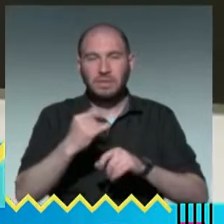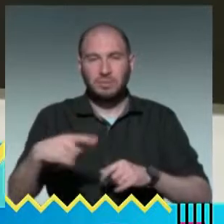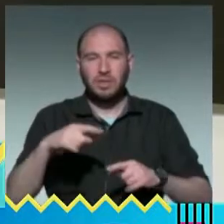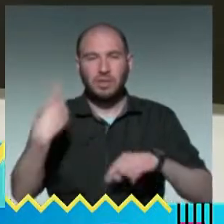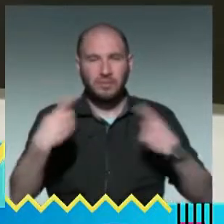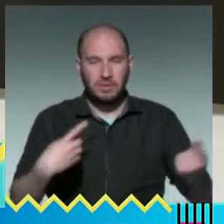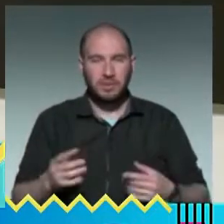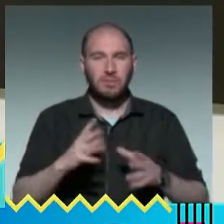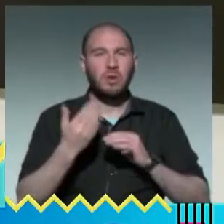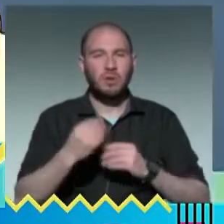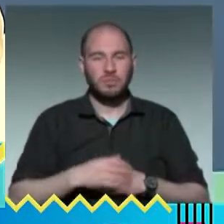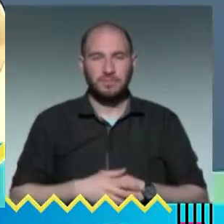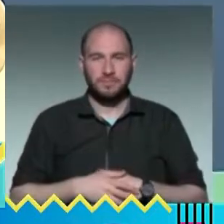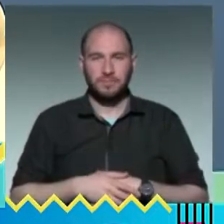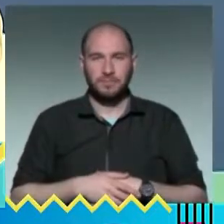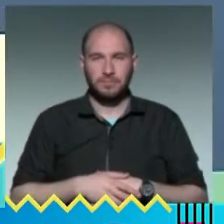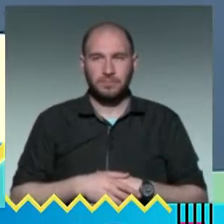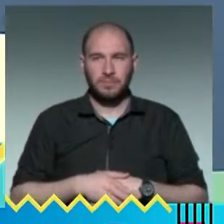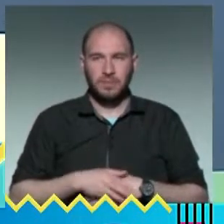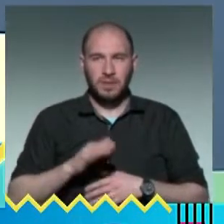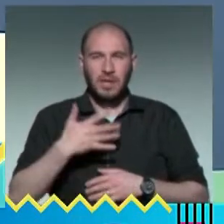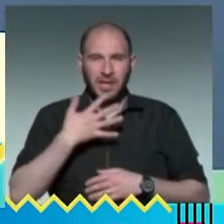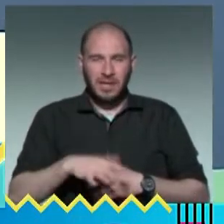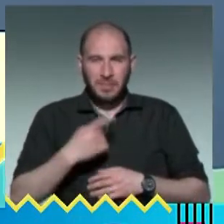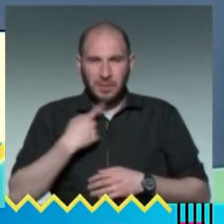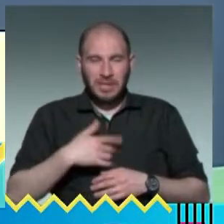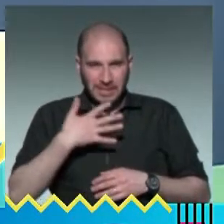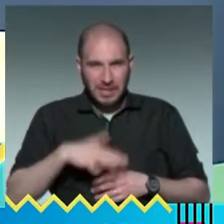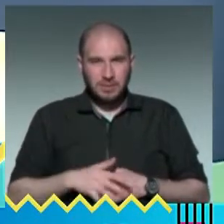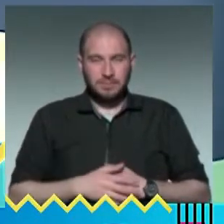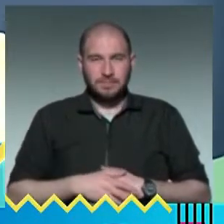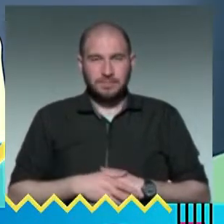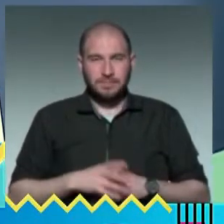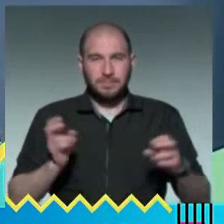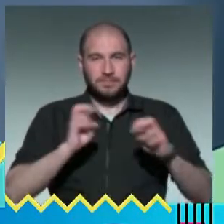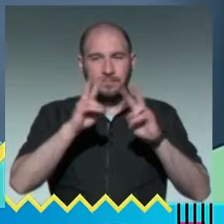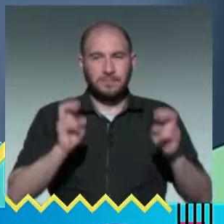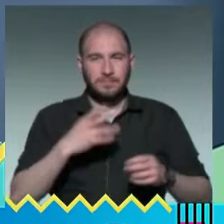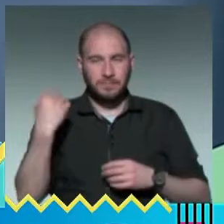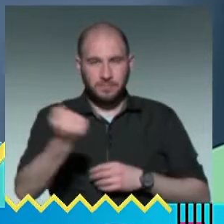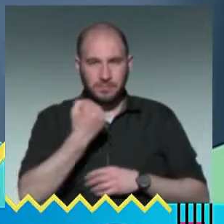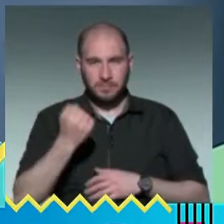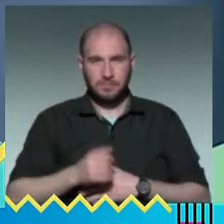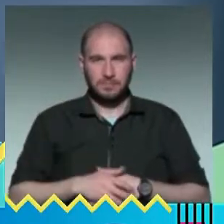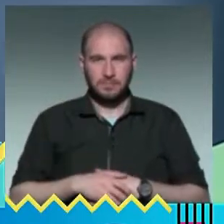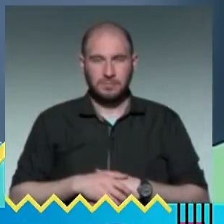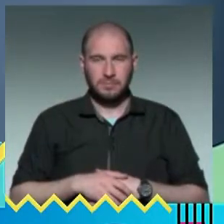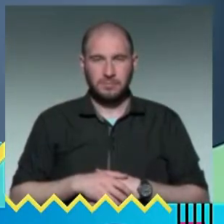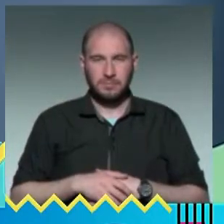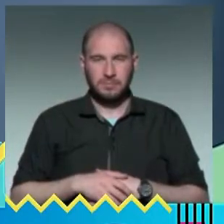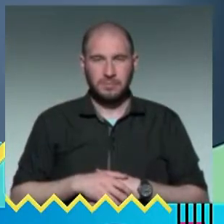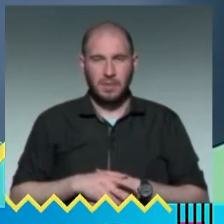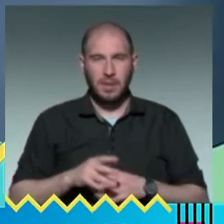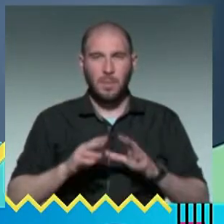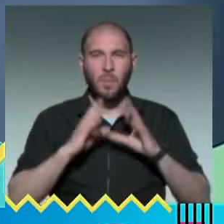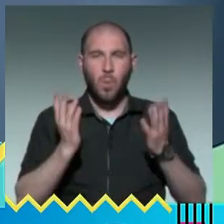¿Cómo crees que se puede implementar? Sí, entiendo la pregunta. Mira, hay un tema importante que es el